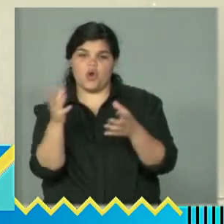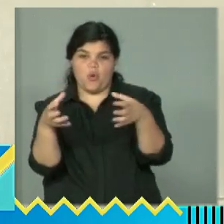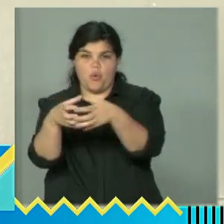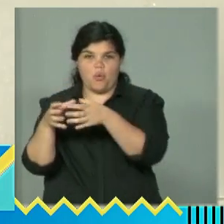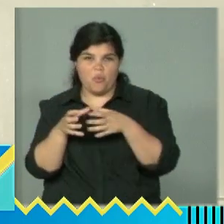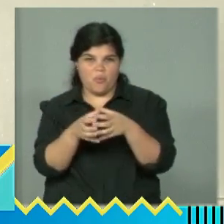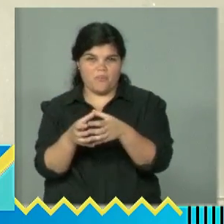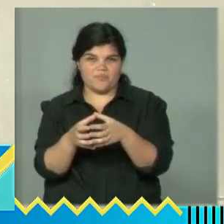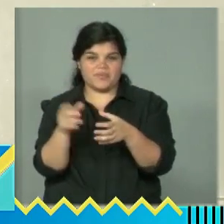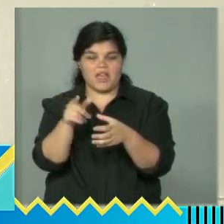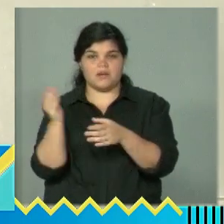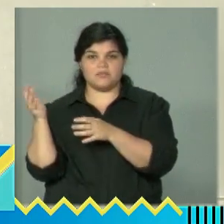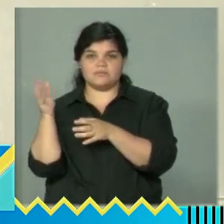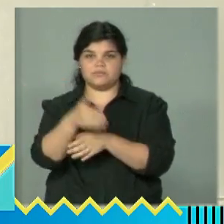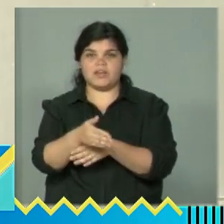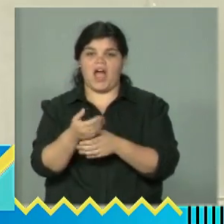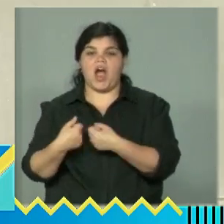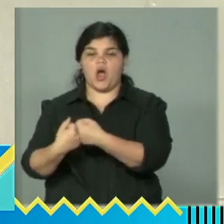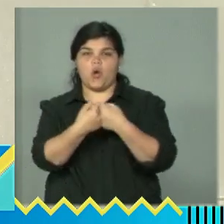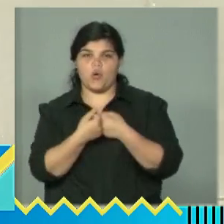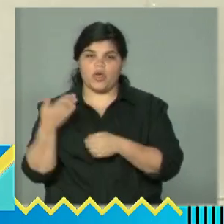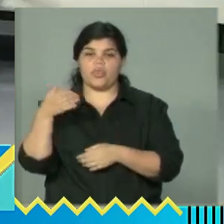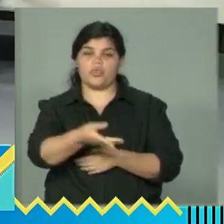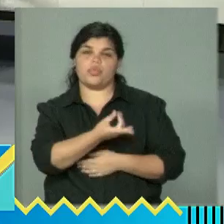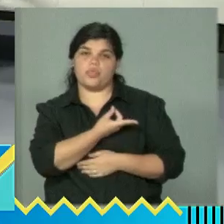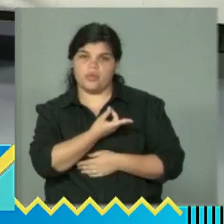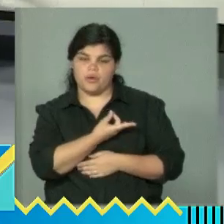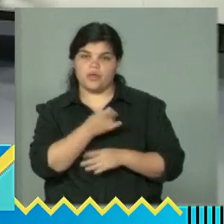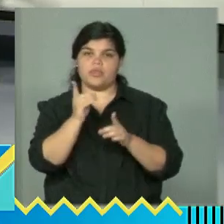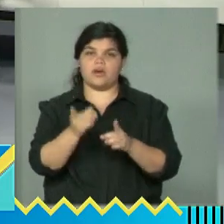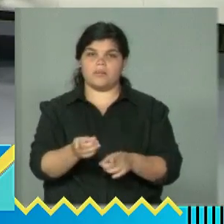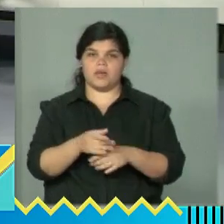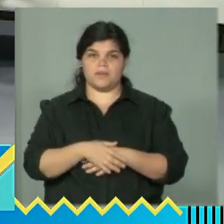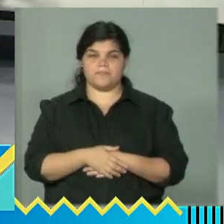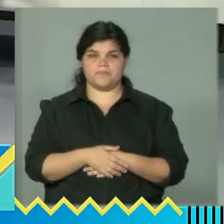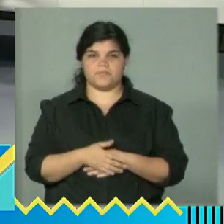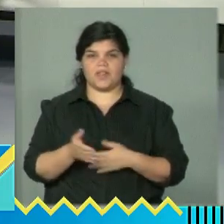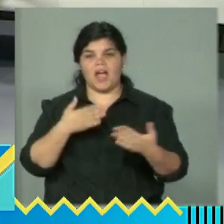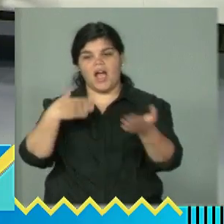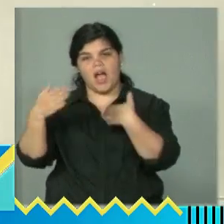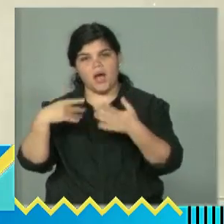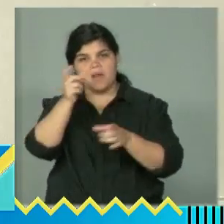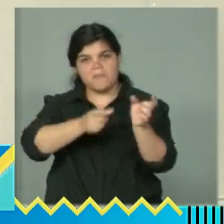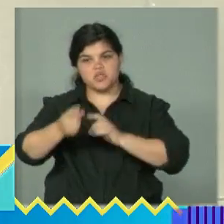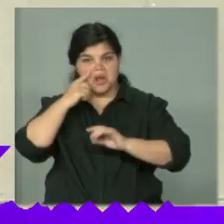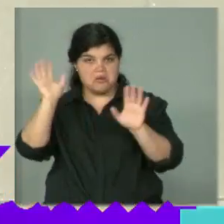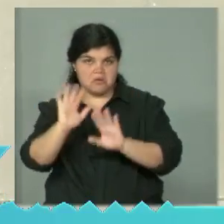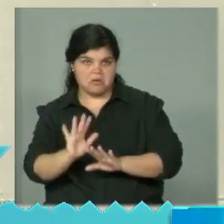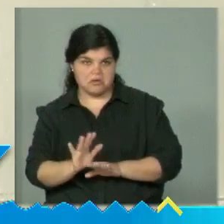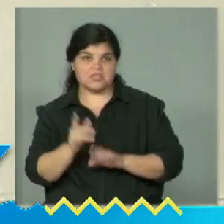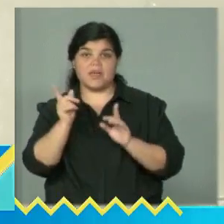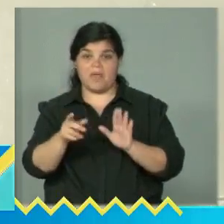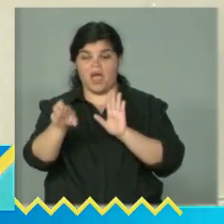así, para ir. También, o sea, puedes socializar con gente que conoces desde la